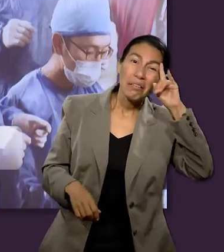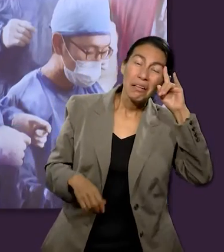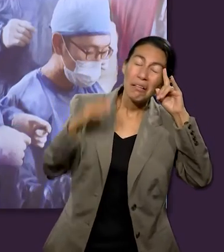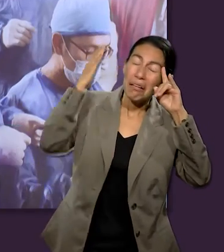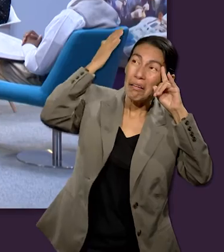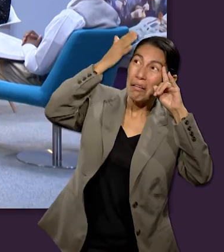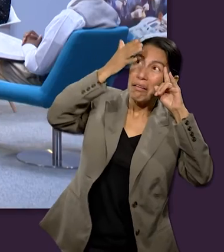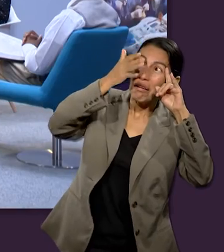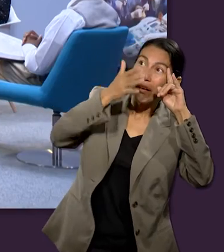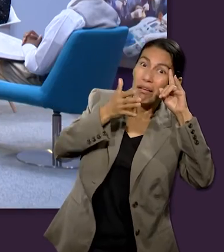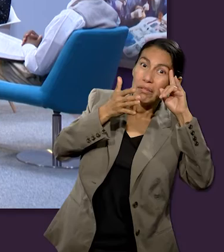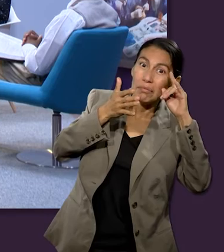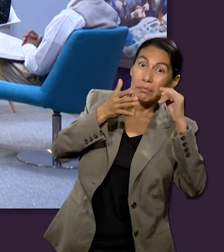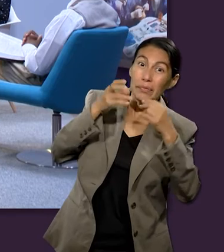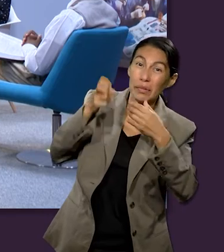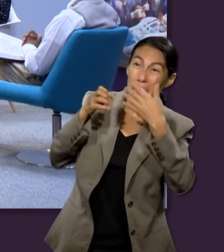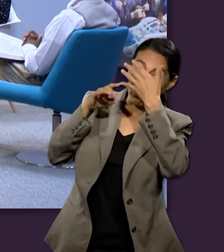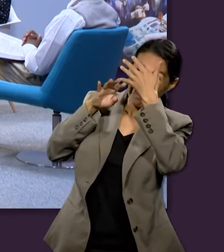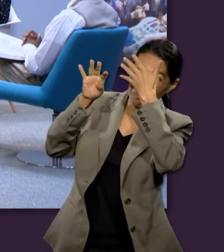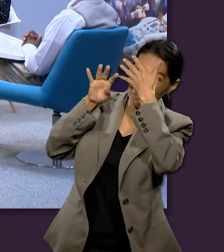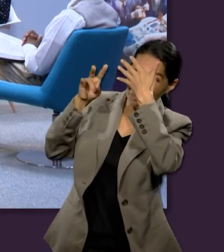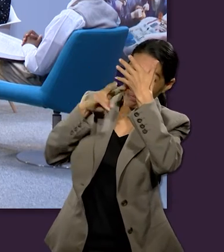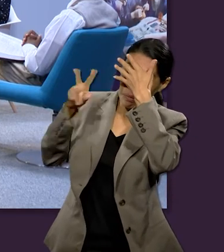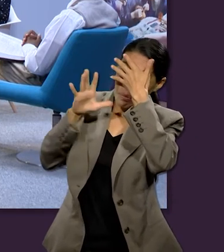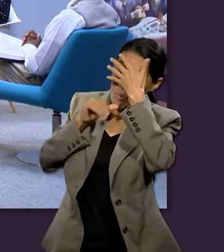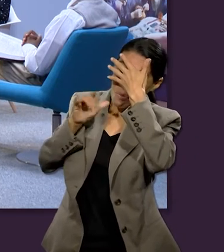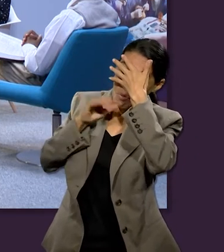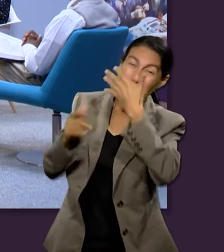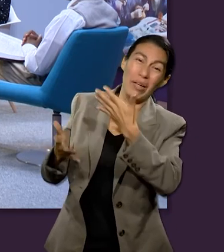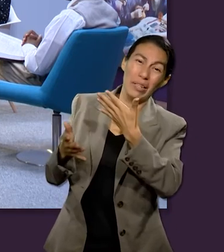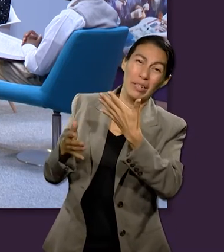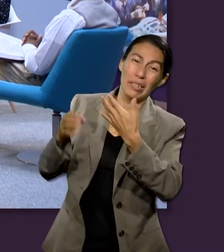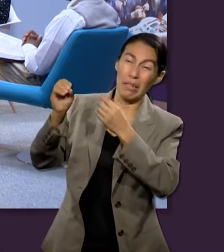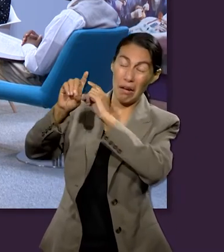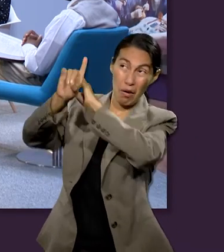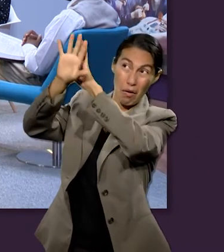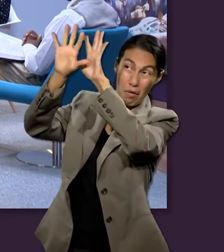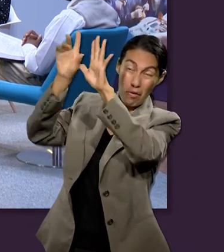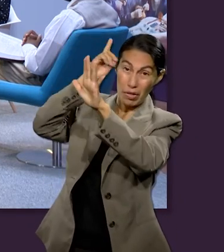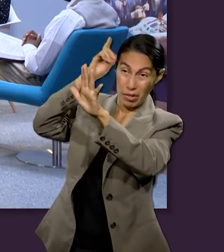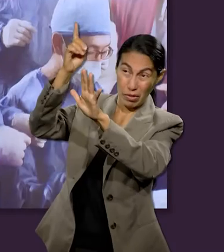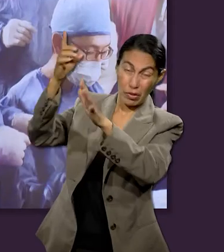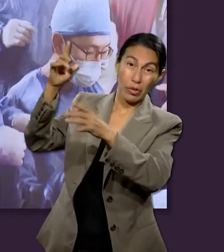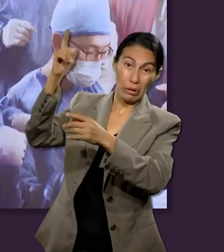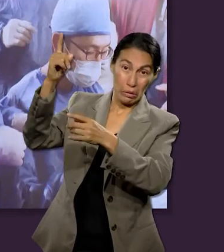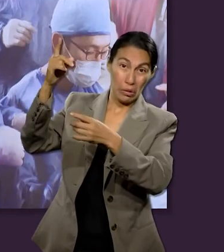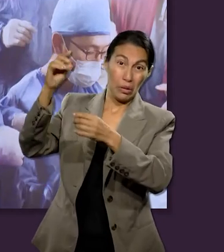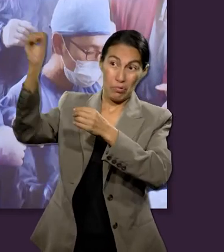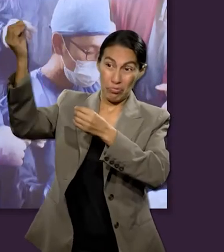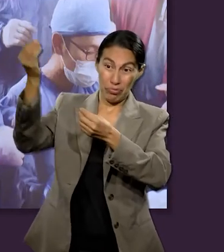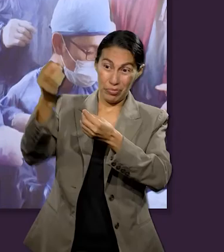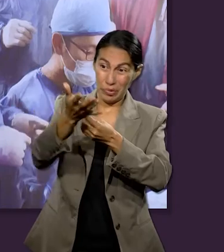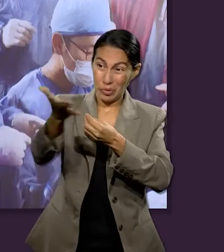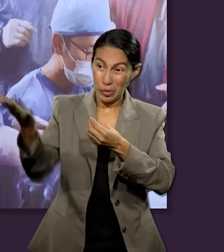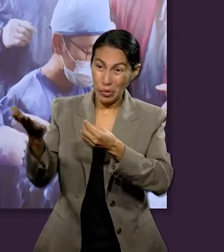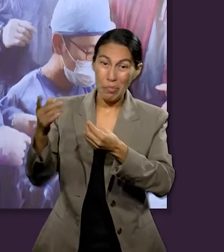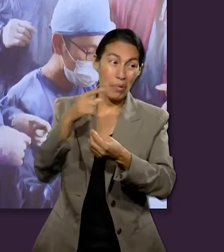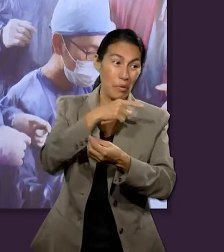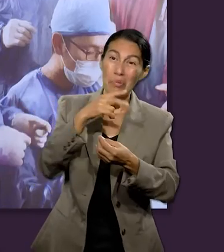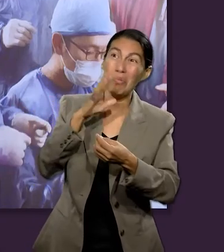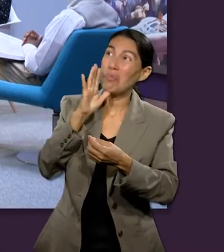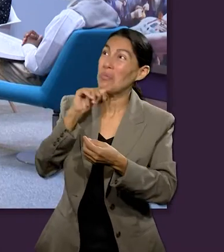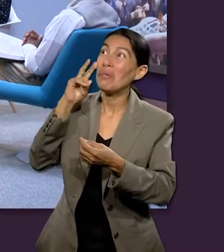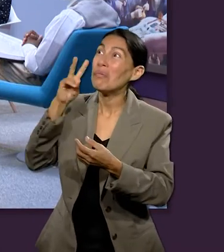entendimiento para que no les resplandezca la luz del Evangelio de la gloria de Cristo, el cual es la imagen de Dios.